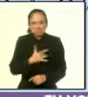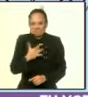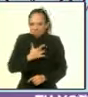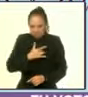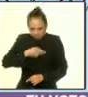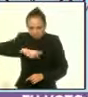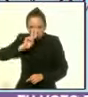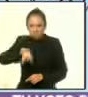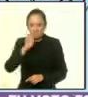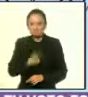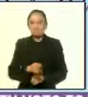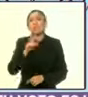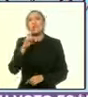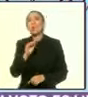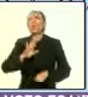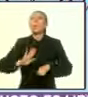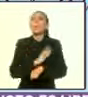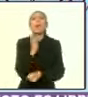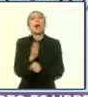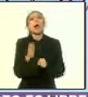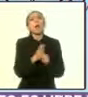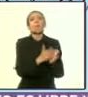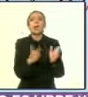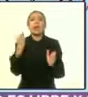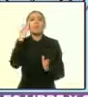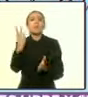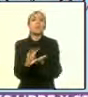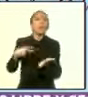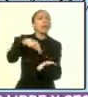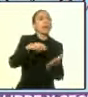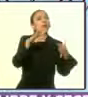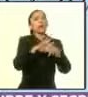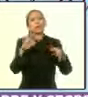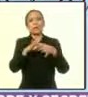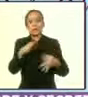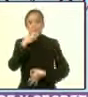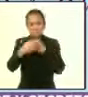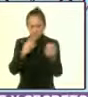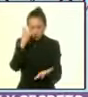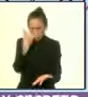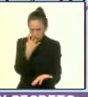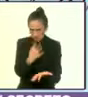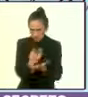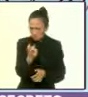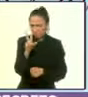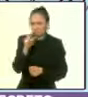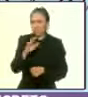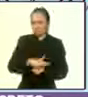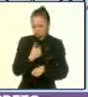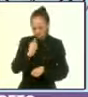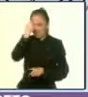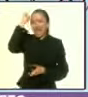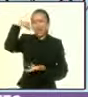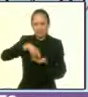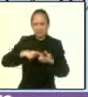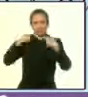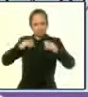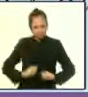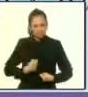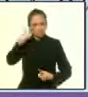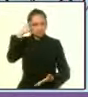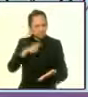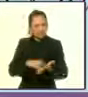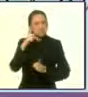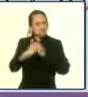no de cara a una campaña porque estoy convencida que es justo con deporte es justo con disciplina con todo lo que uno aprende